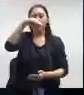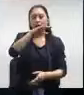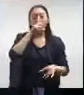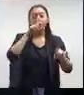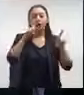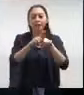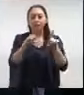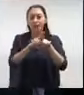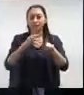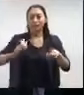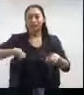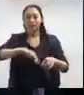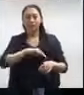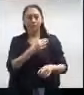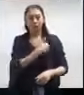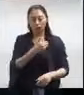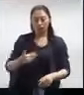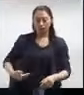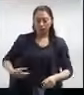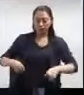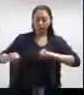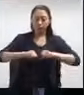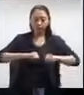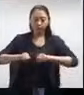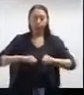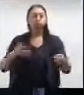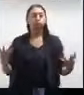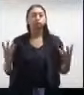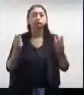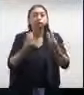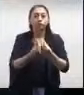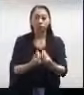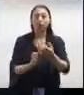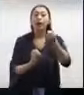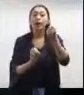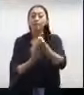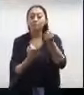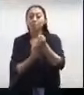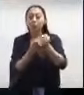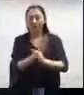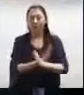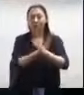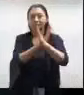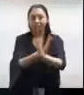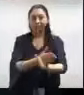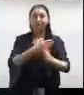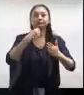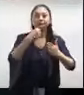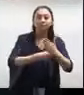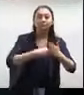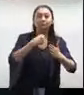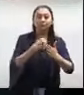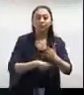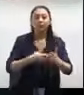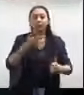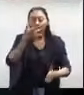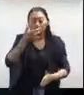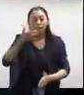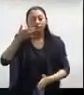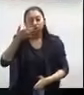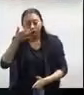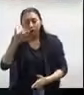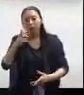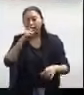de Gobernación y ejecutar acciones que coadyuven a la prevención y combate de las actividades del narcotráfico,